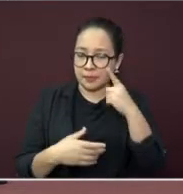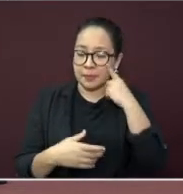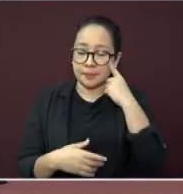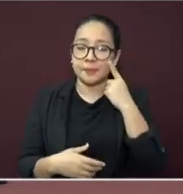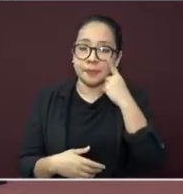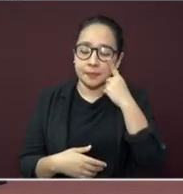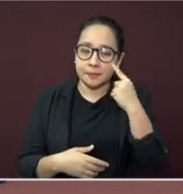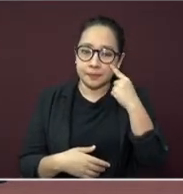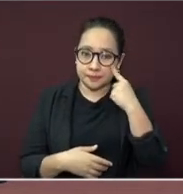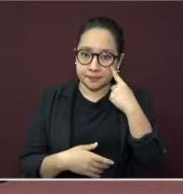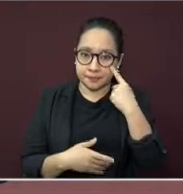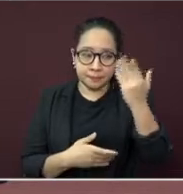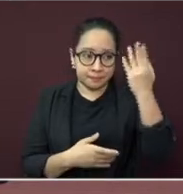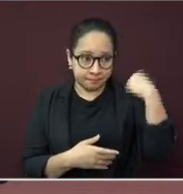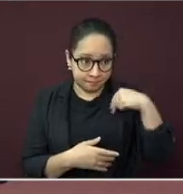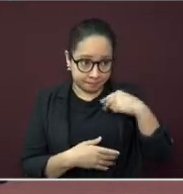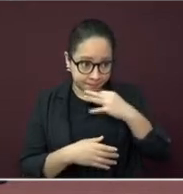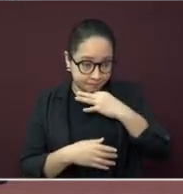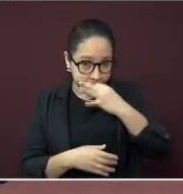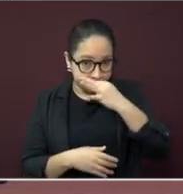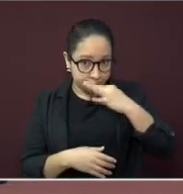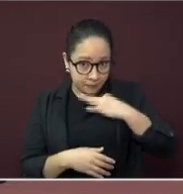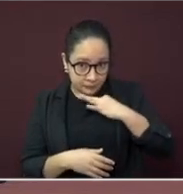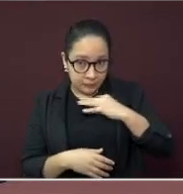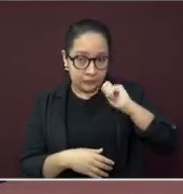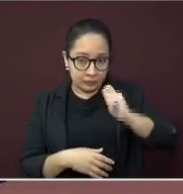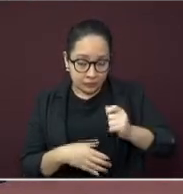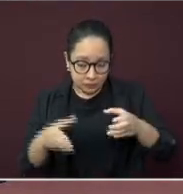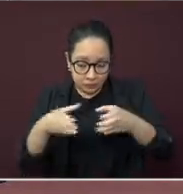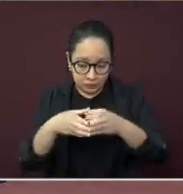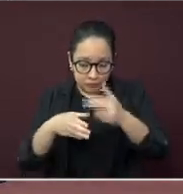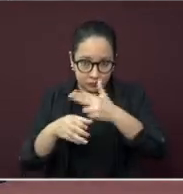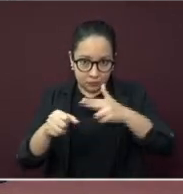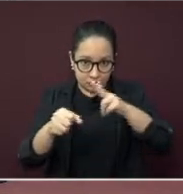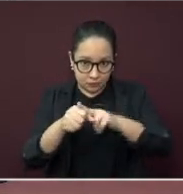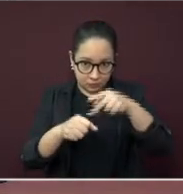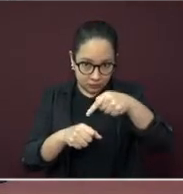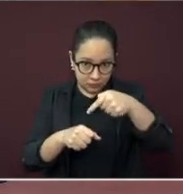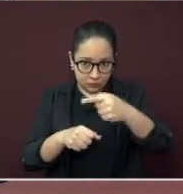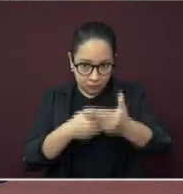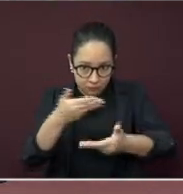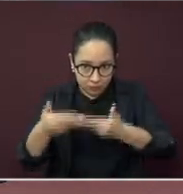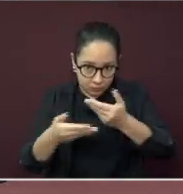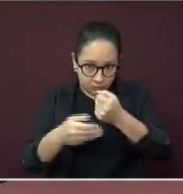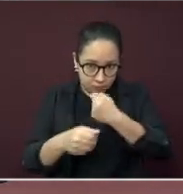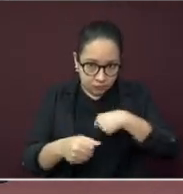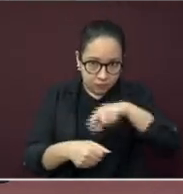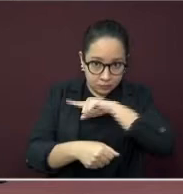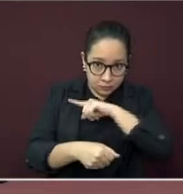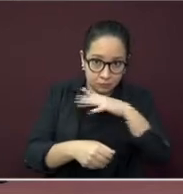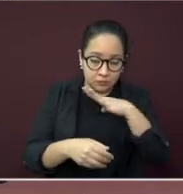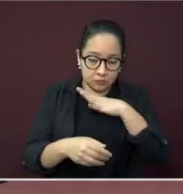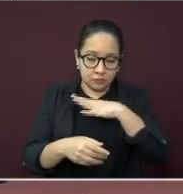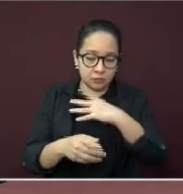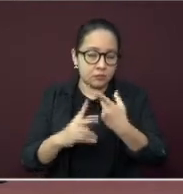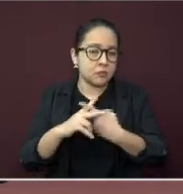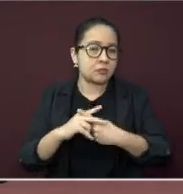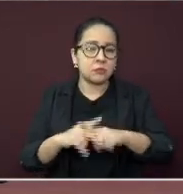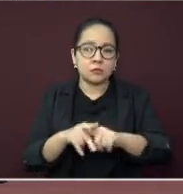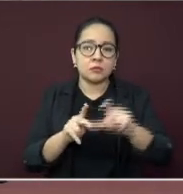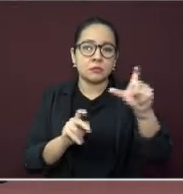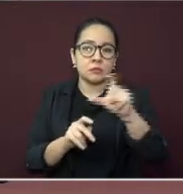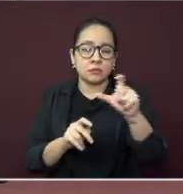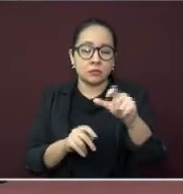puntual se trata de un centro de salud con servicios ampliados que fue iniciado miren ustedes hace